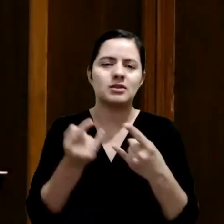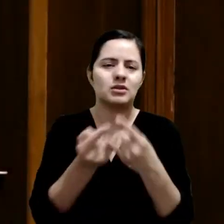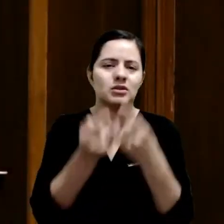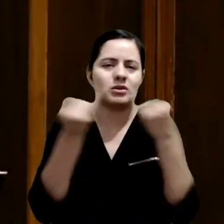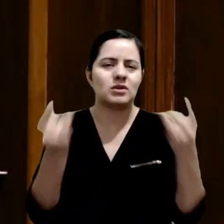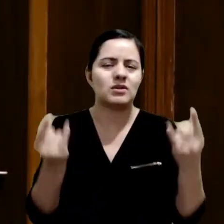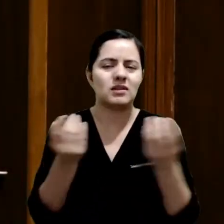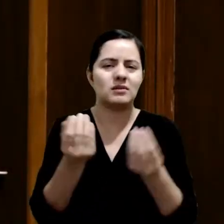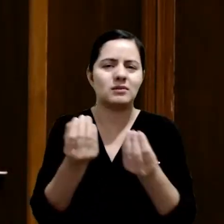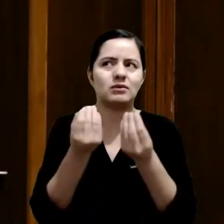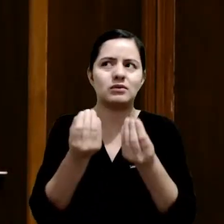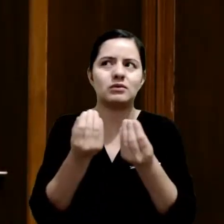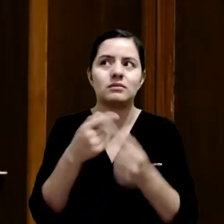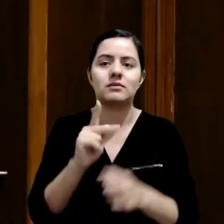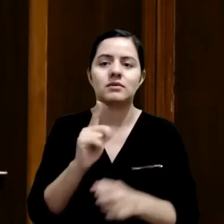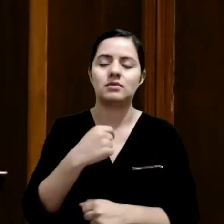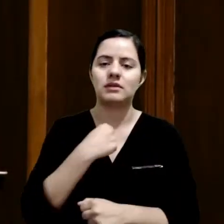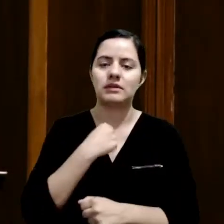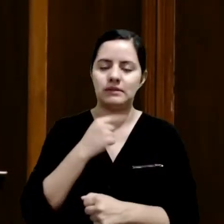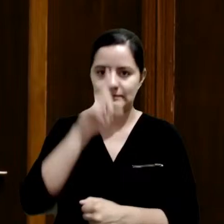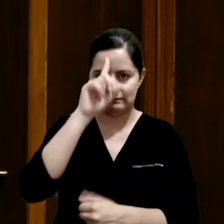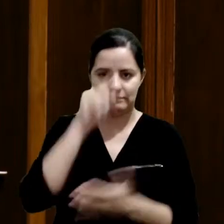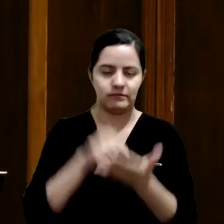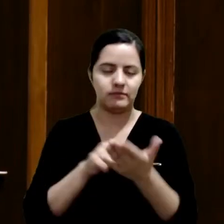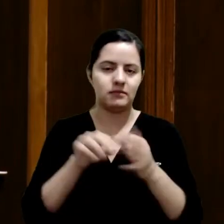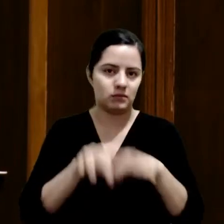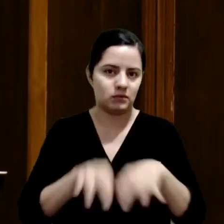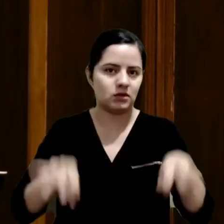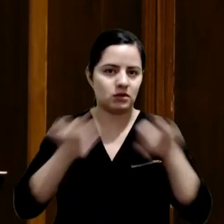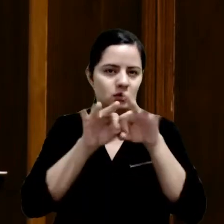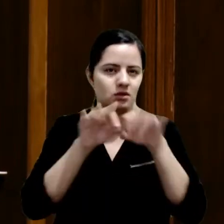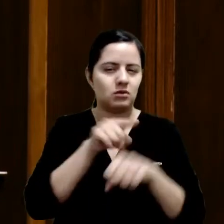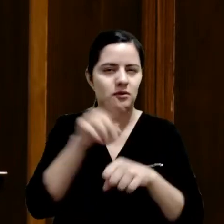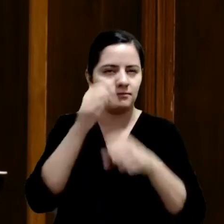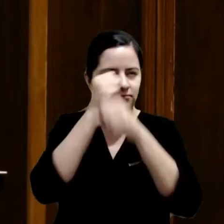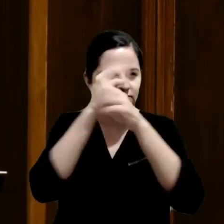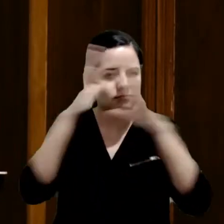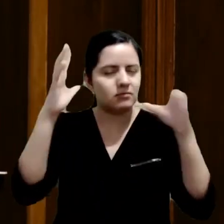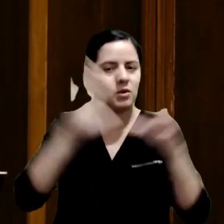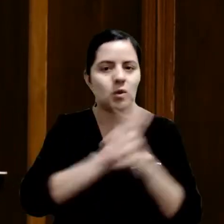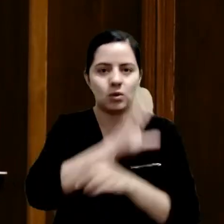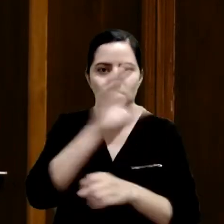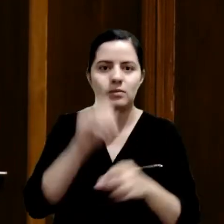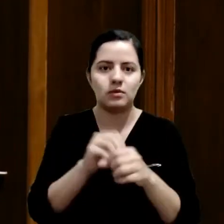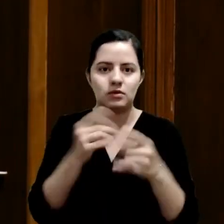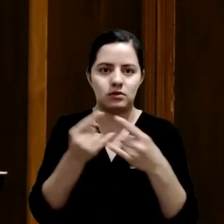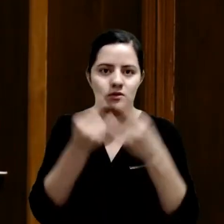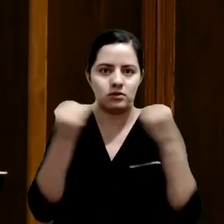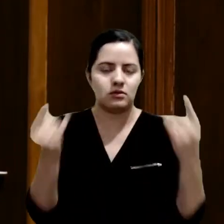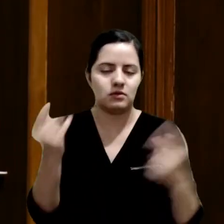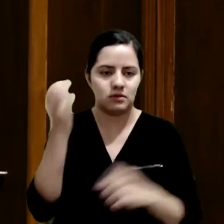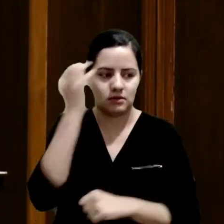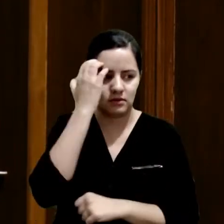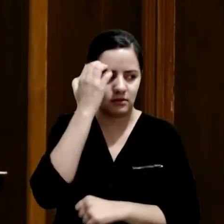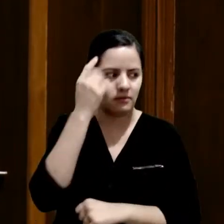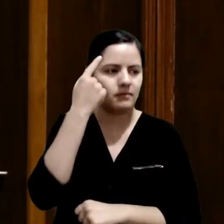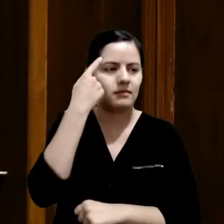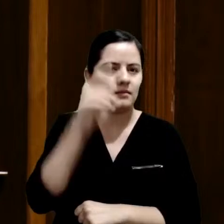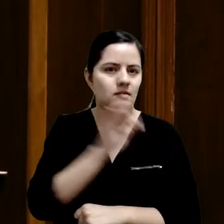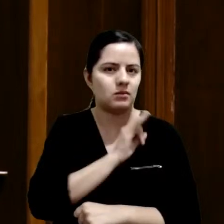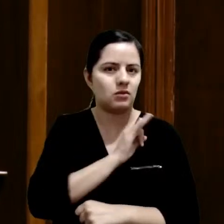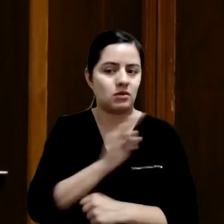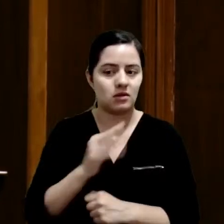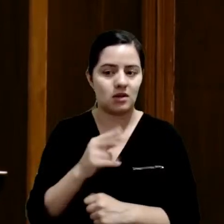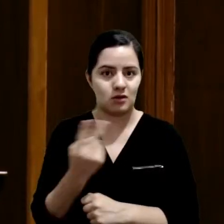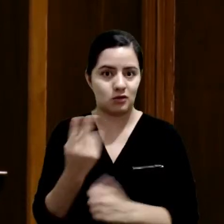parecía imprescindible pintarles el cuadro completo para que podamos contemplar ambos mundos.